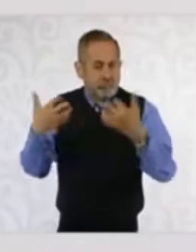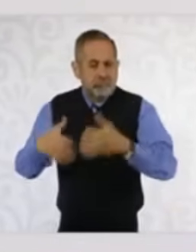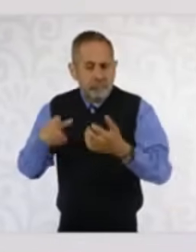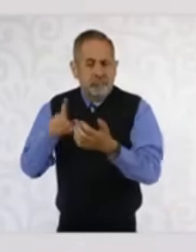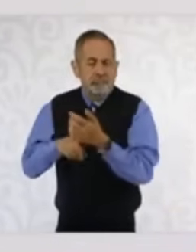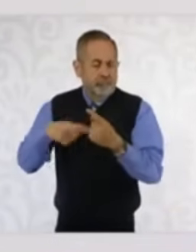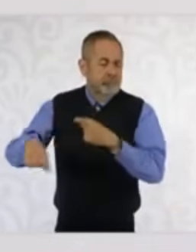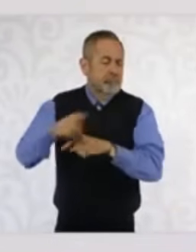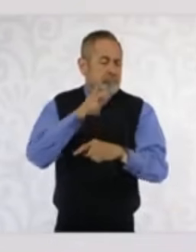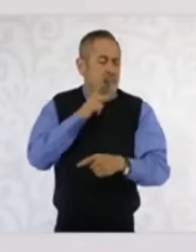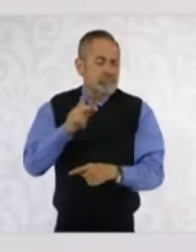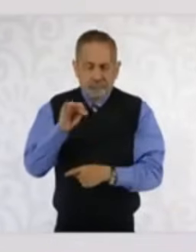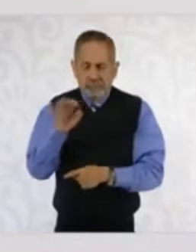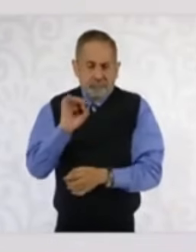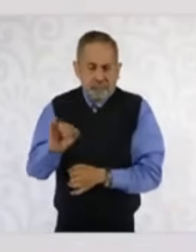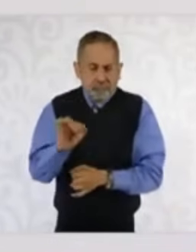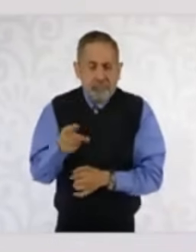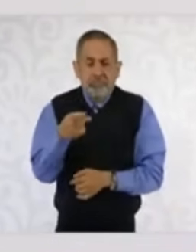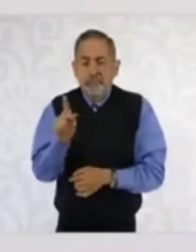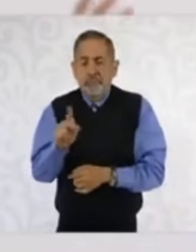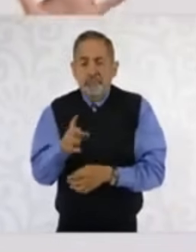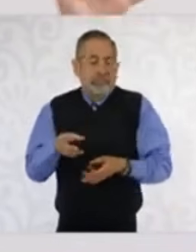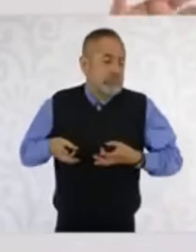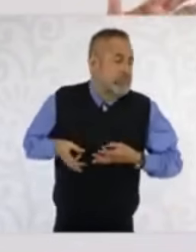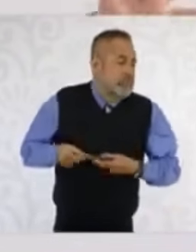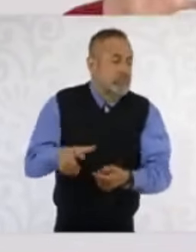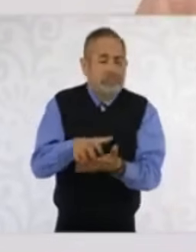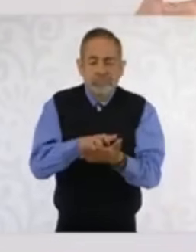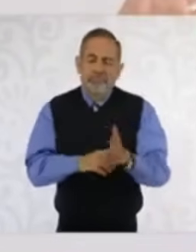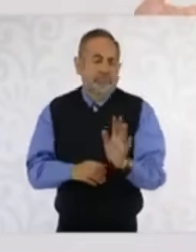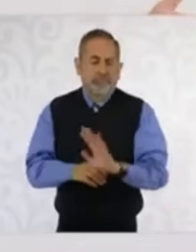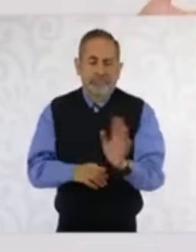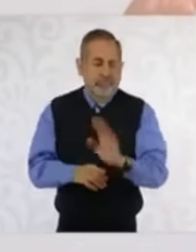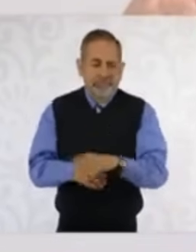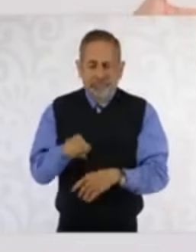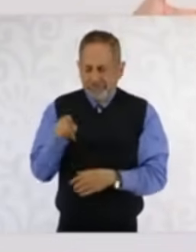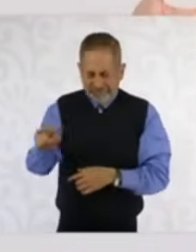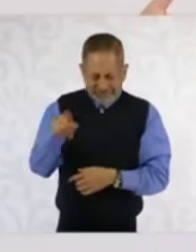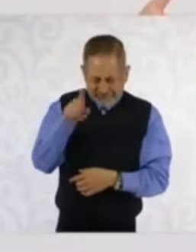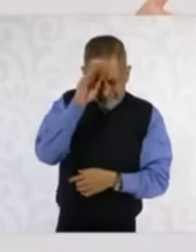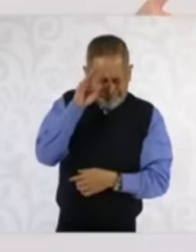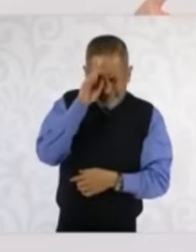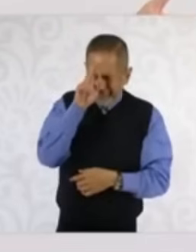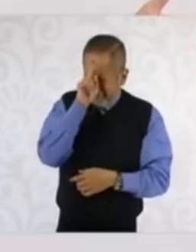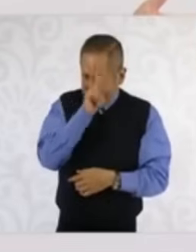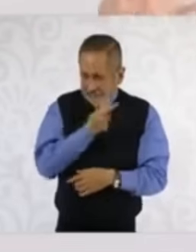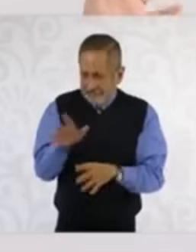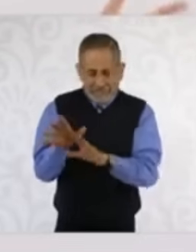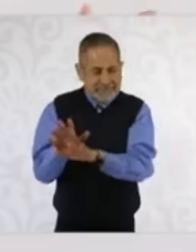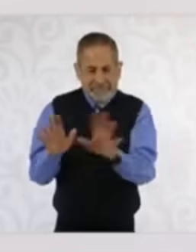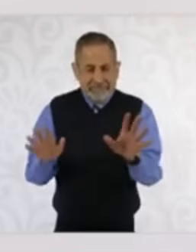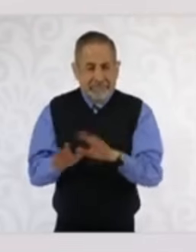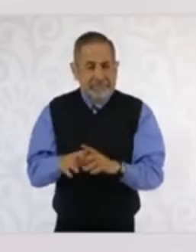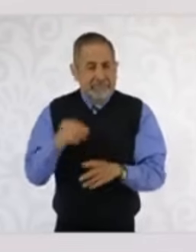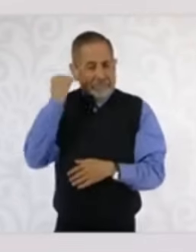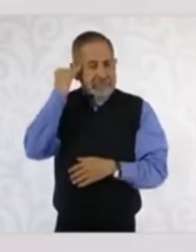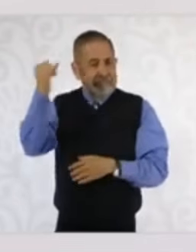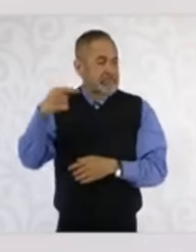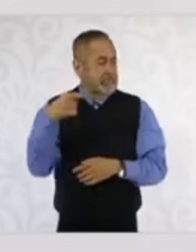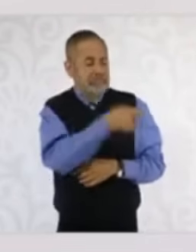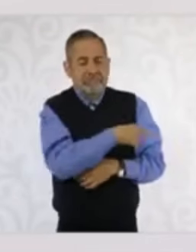les convenga esperarse al próximo año para aprovechar este aumento. ¡Ojo ahí! Es cuestión de hacer cuentas y ver qué les conviene